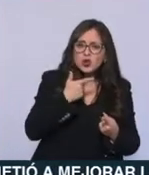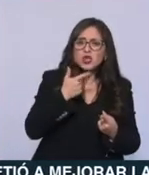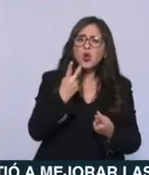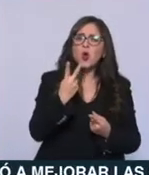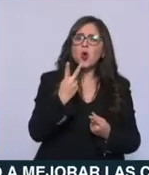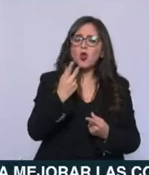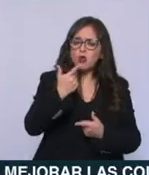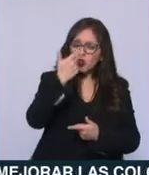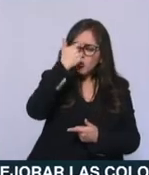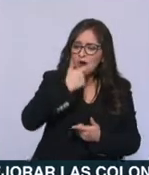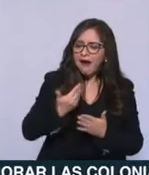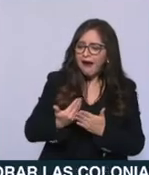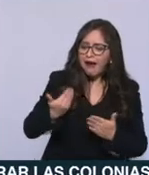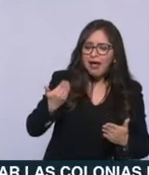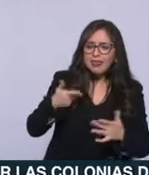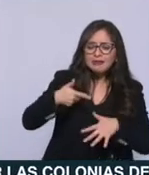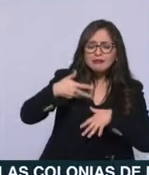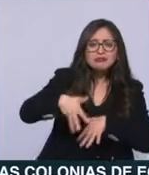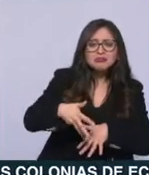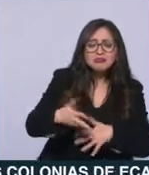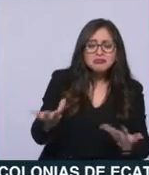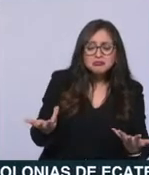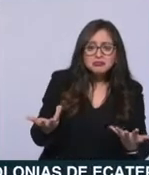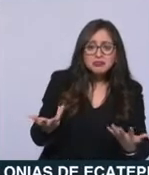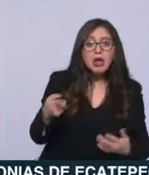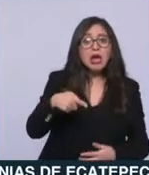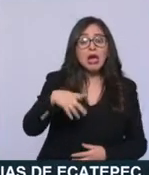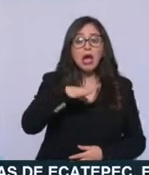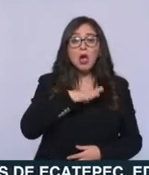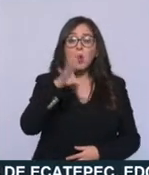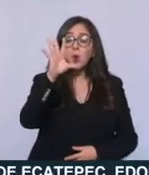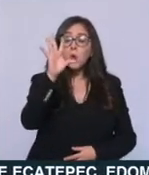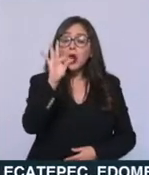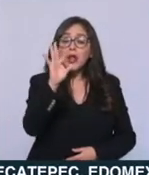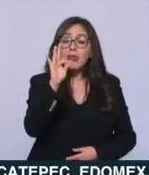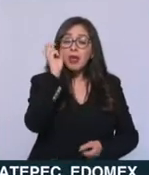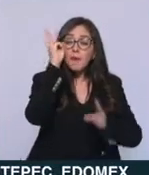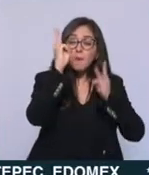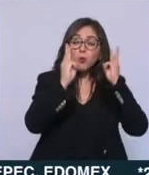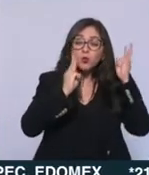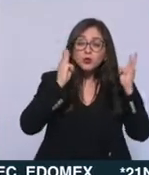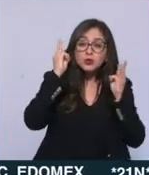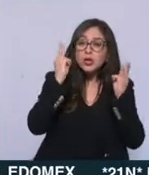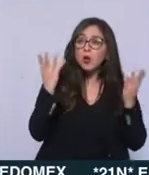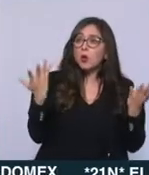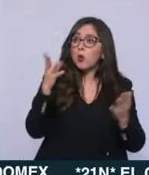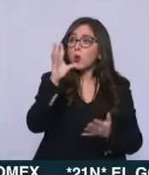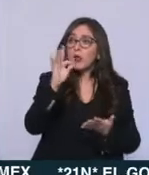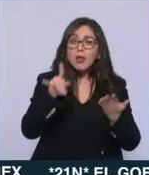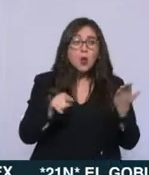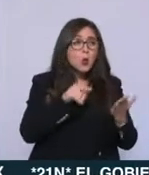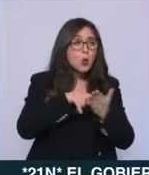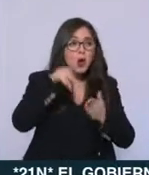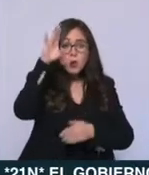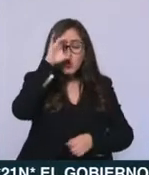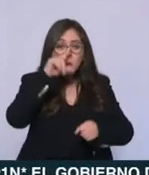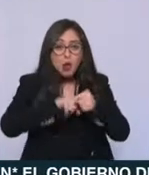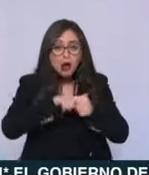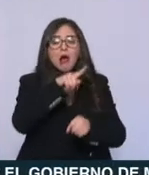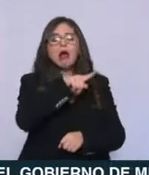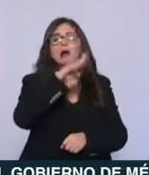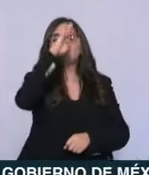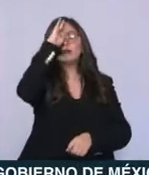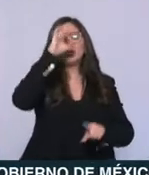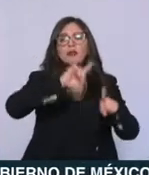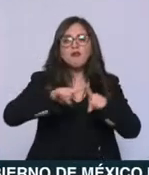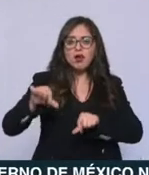anteriores. En este caso, con cerca de 40 museos, con cerca de 40 espacios culturales, se hizo toda una oferta cultural.